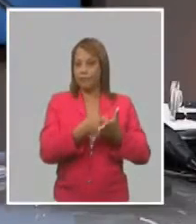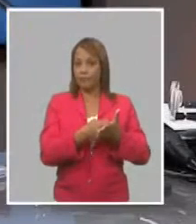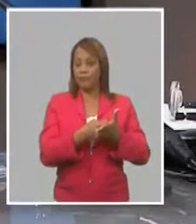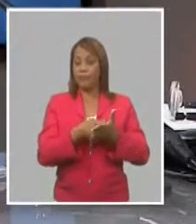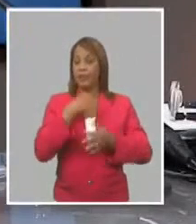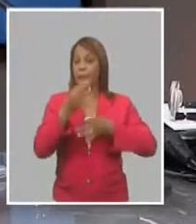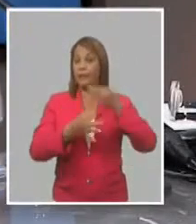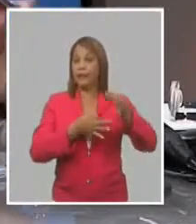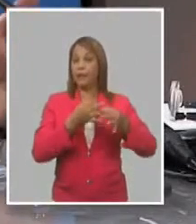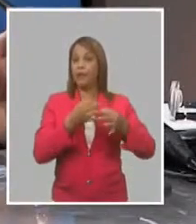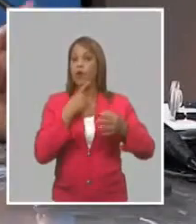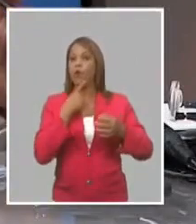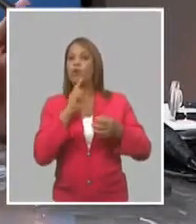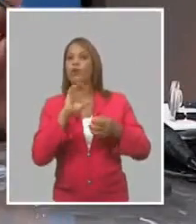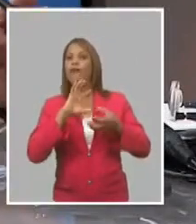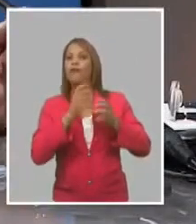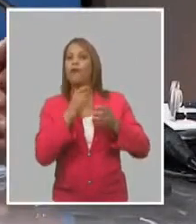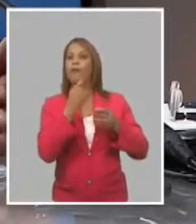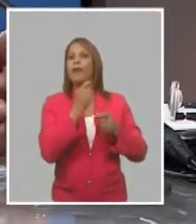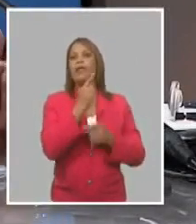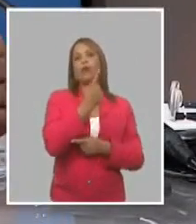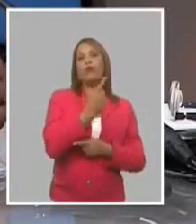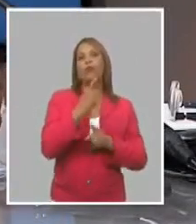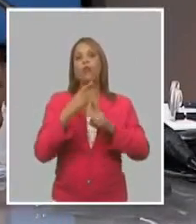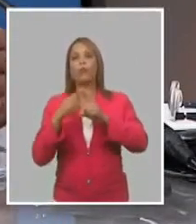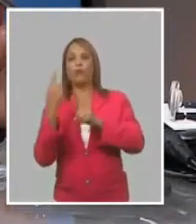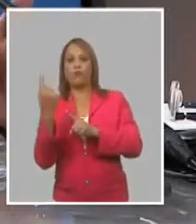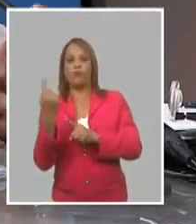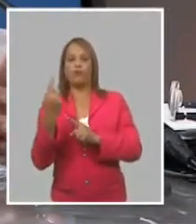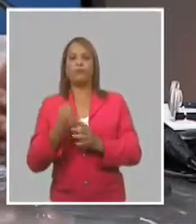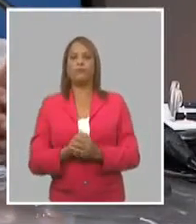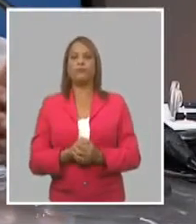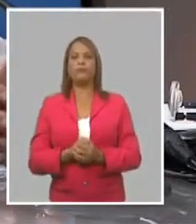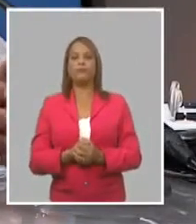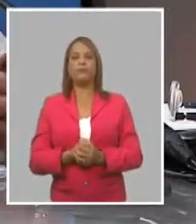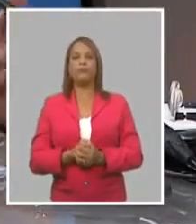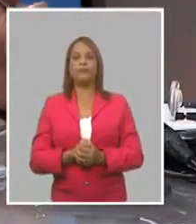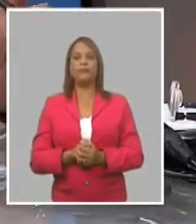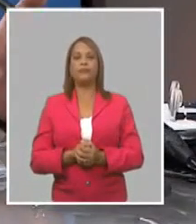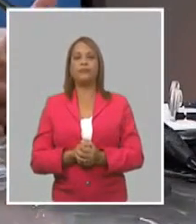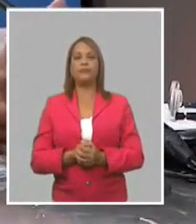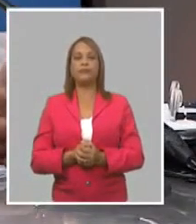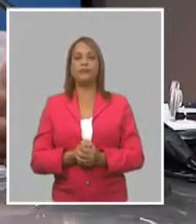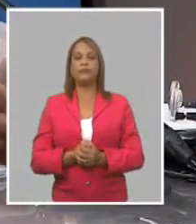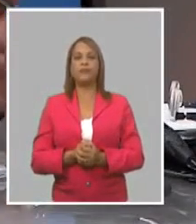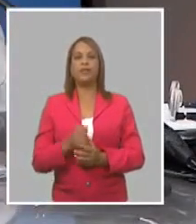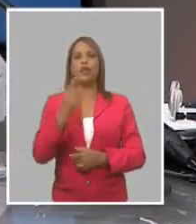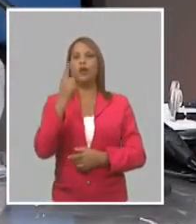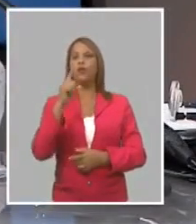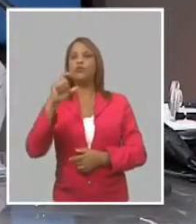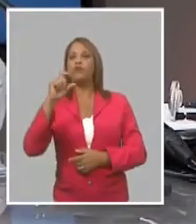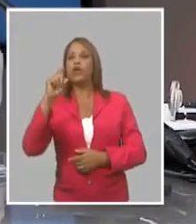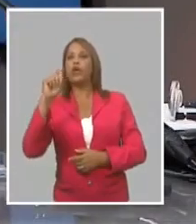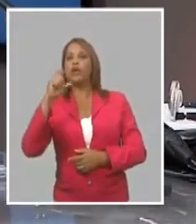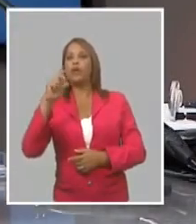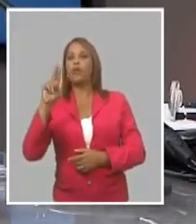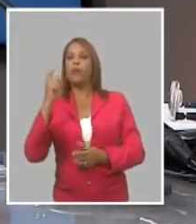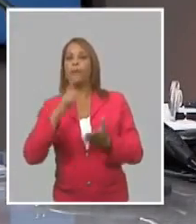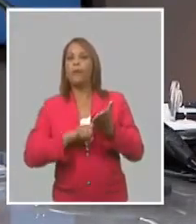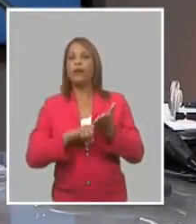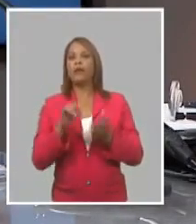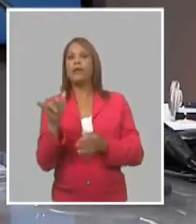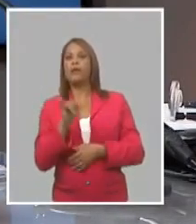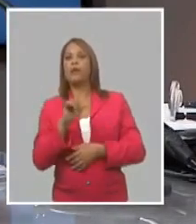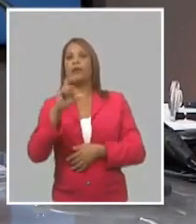nos referimos, un tipo cambio de uno por uno. Y más o menos así, un CUP es igual a un